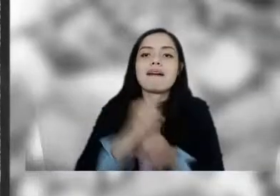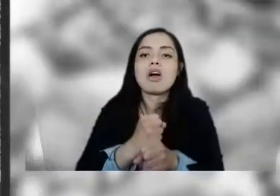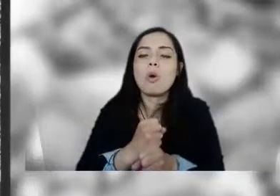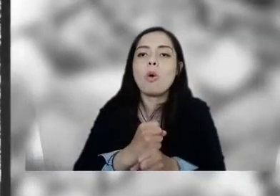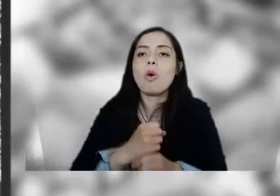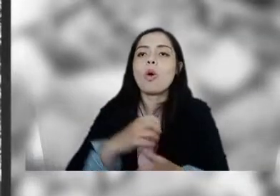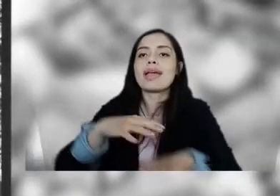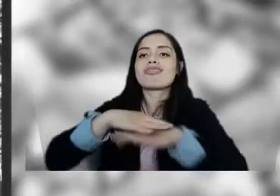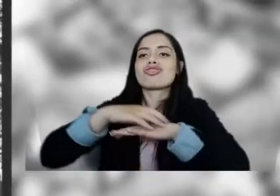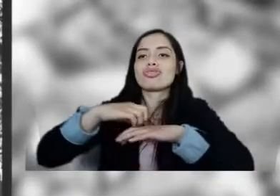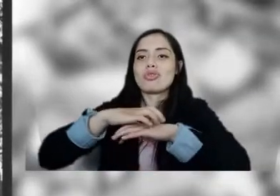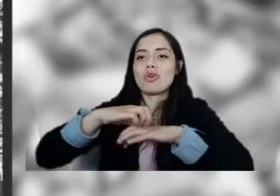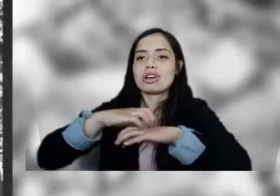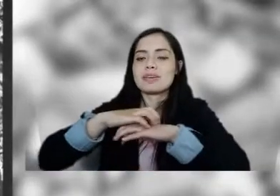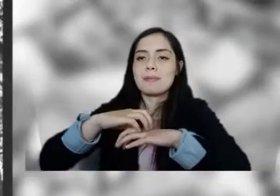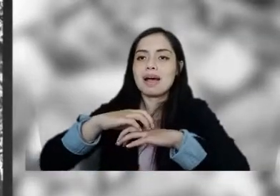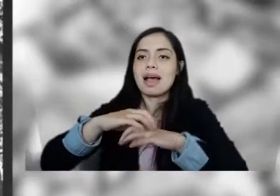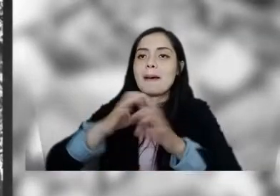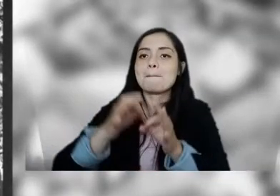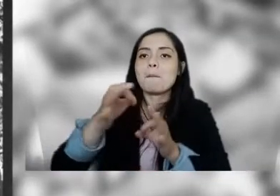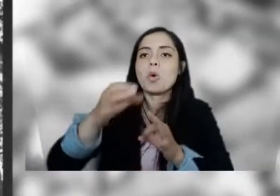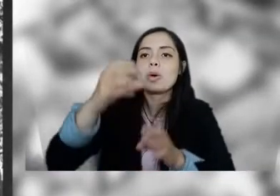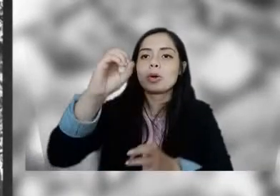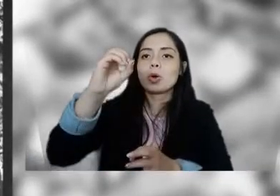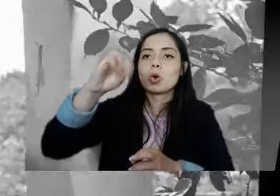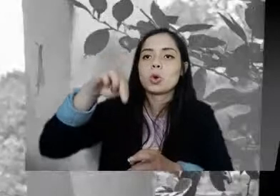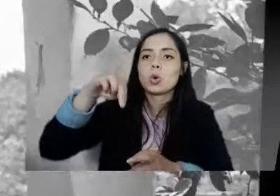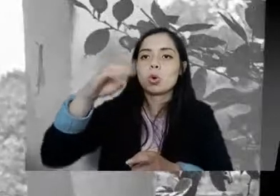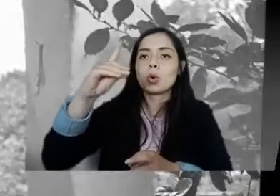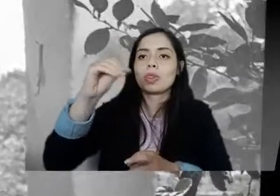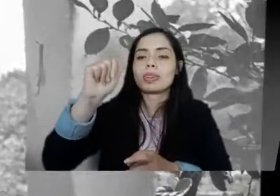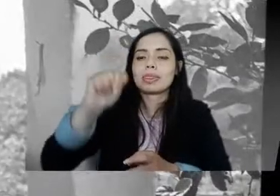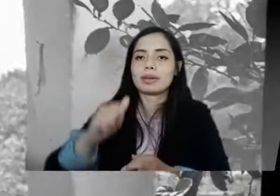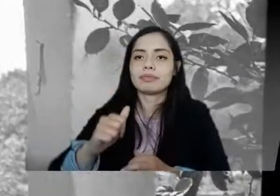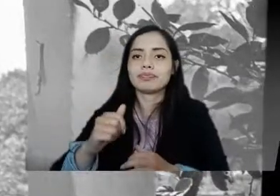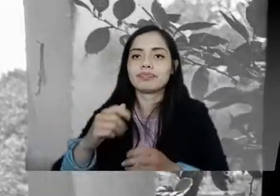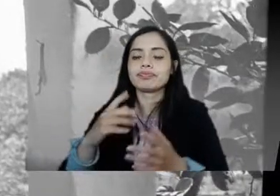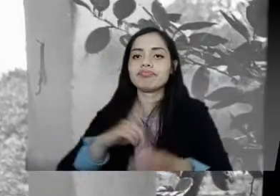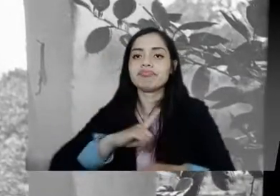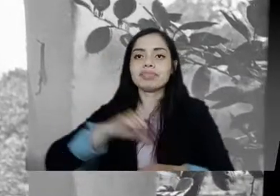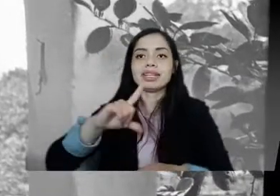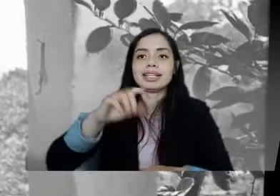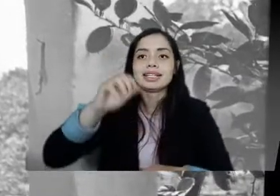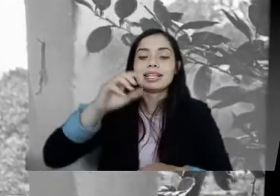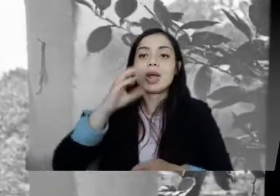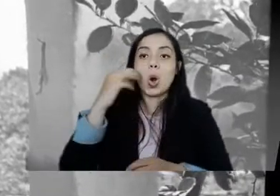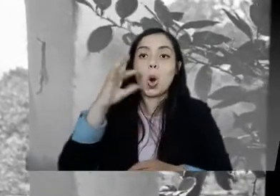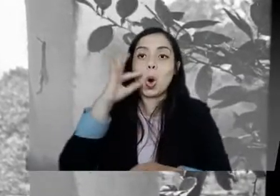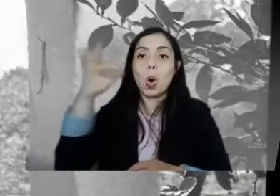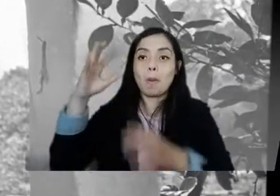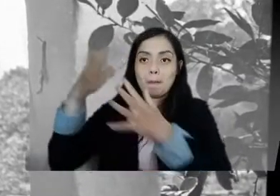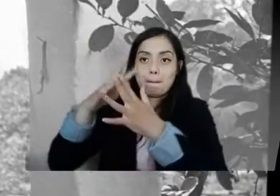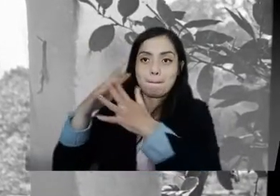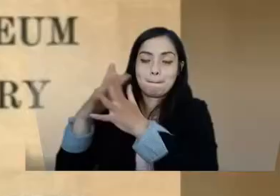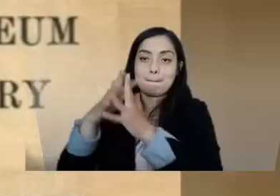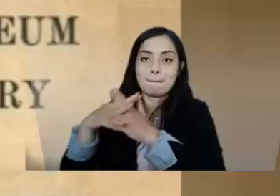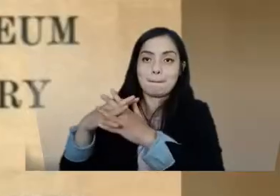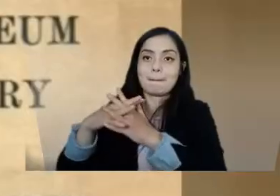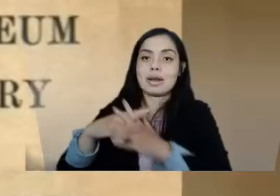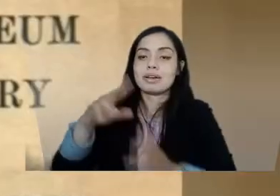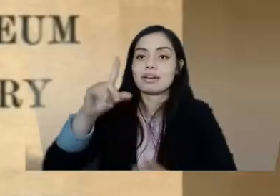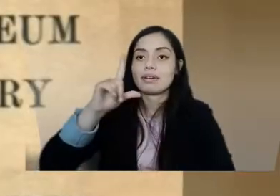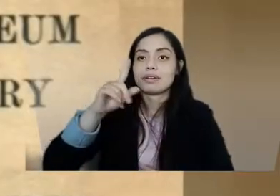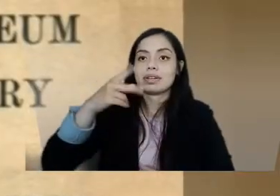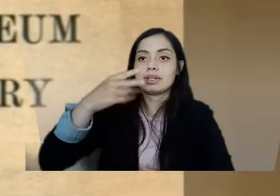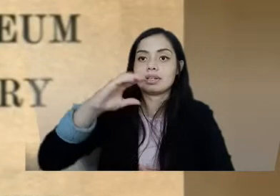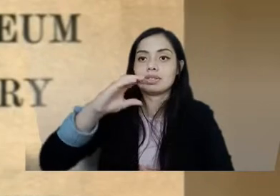Frank Chapman fue la persona encargada de la colección de aves del Museo Americano de Historia Natural en la ciudad de Nueva York. Él